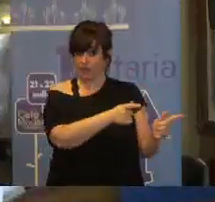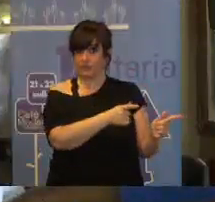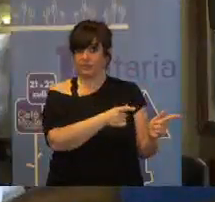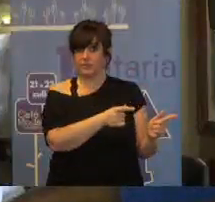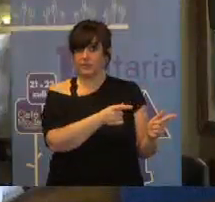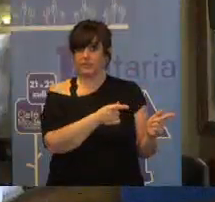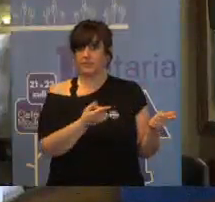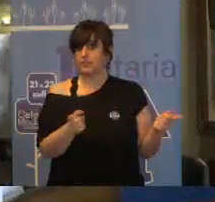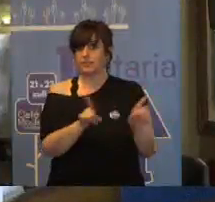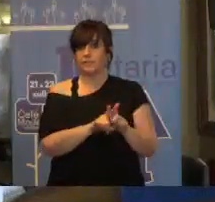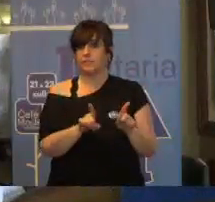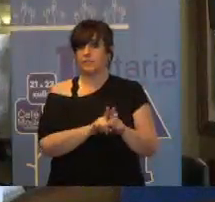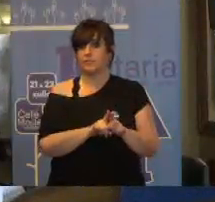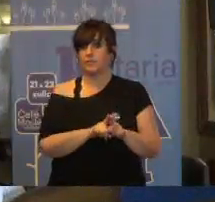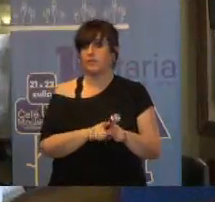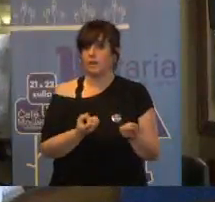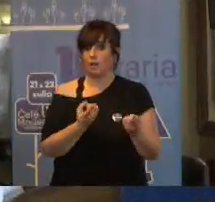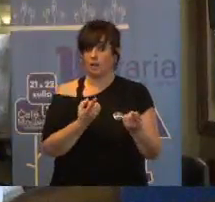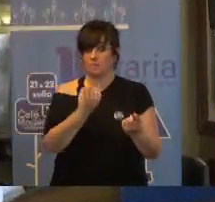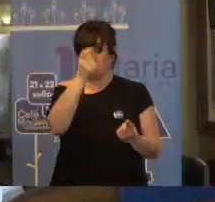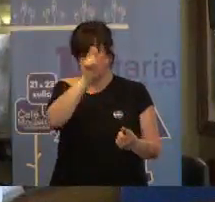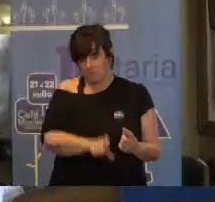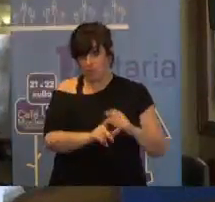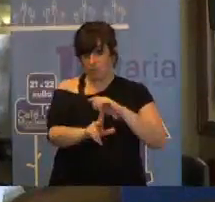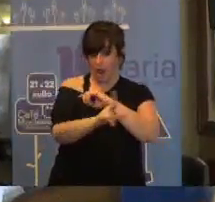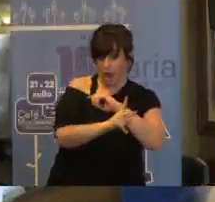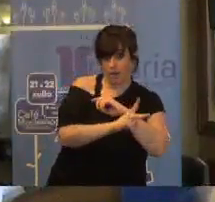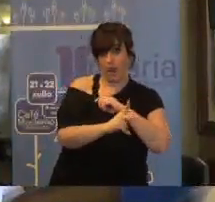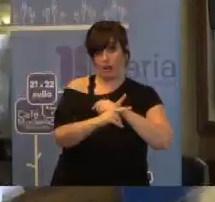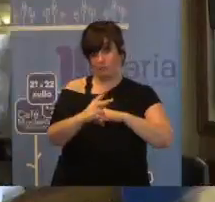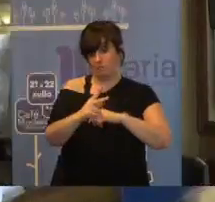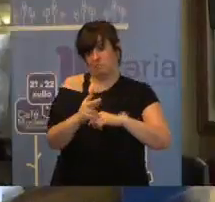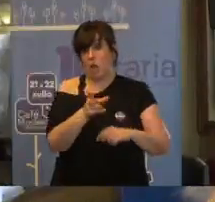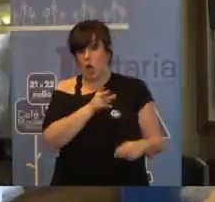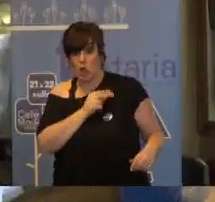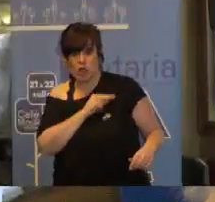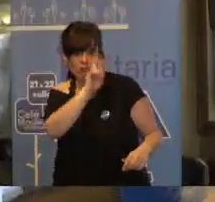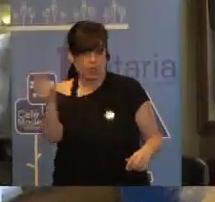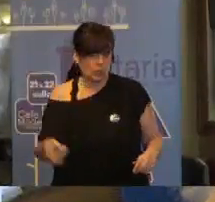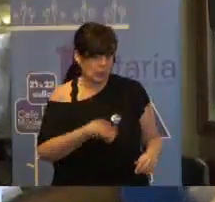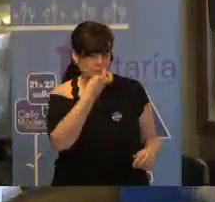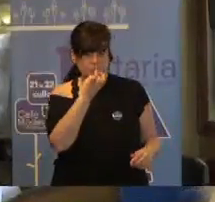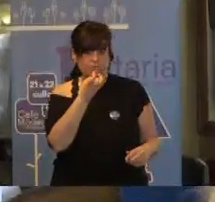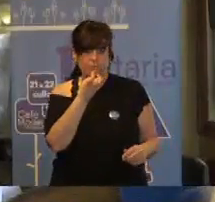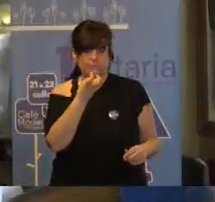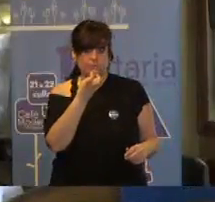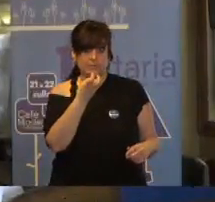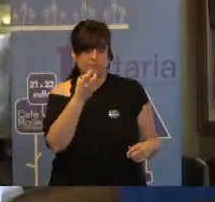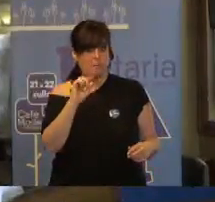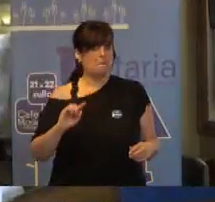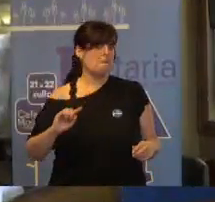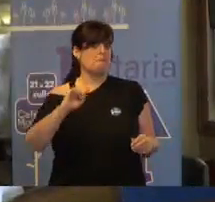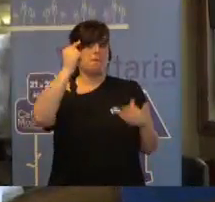aquel que ten pois os concelleiros, os alcaldes ou funcionarios municipais que son os que primeiro atenden